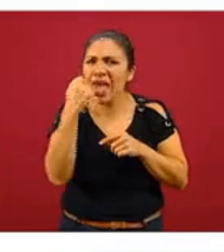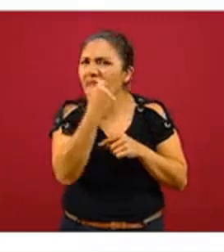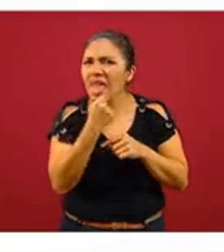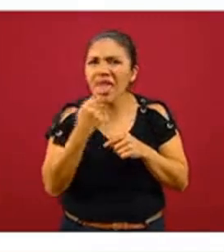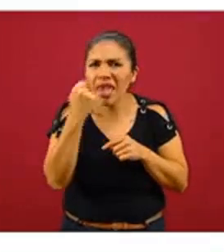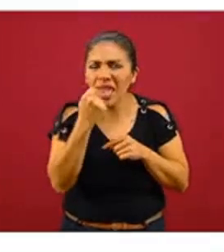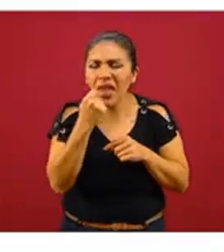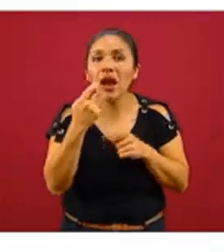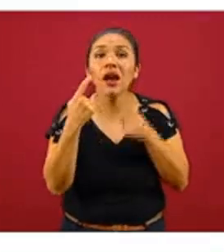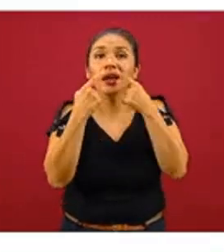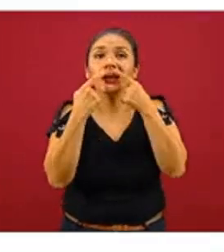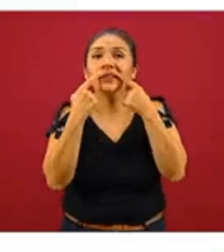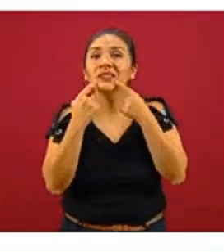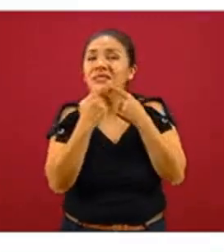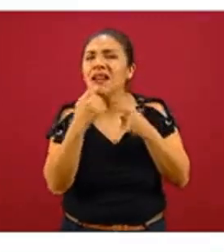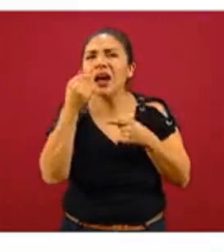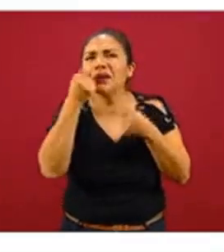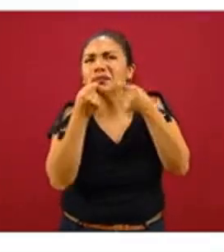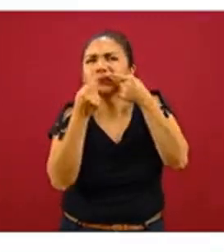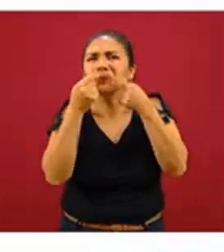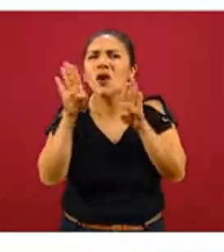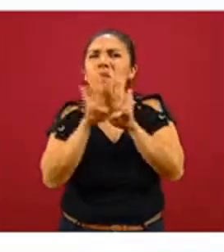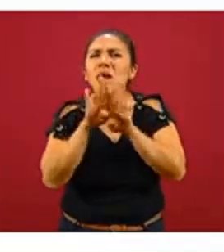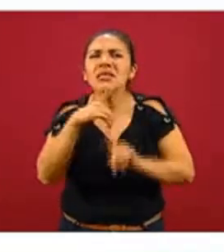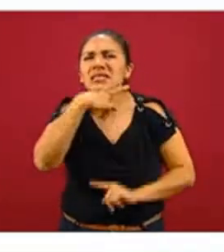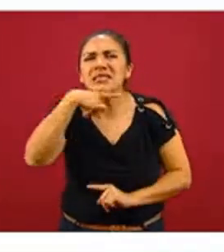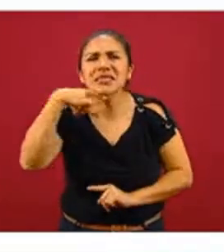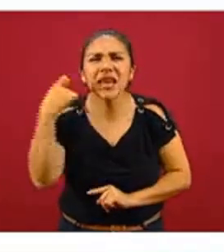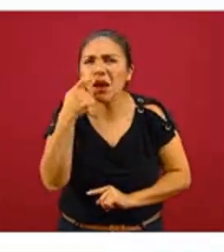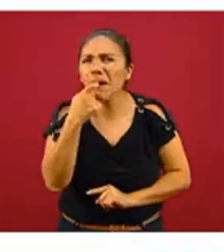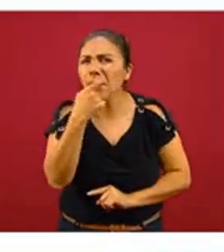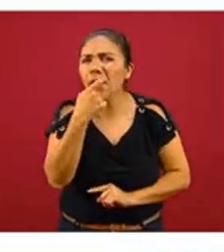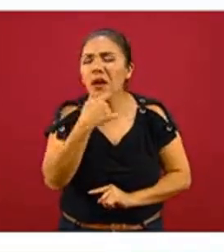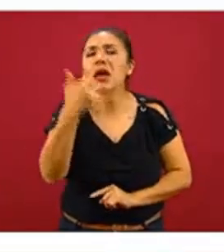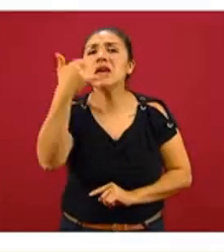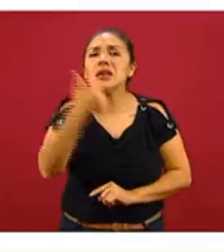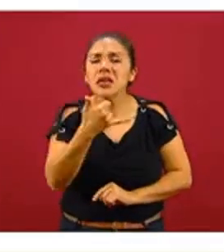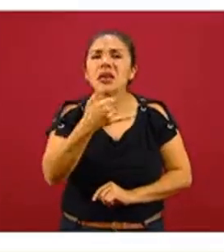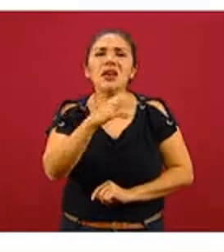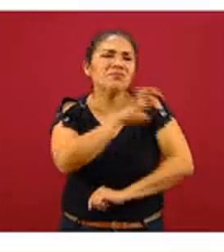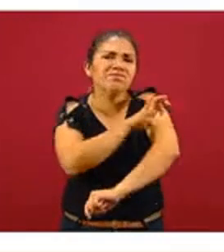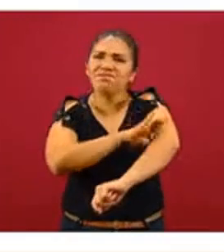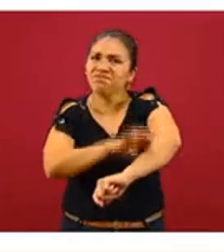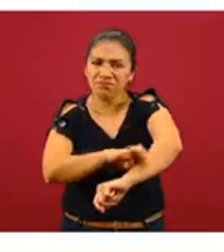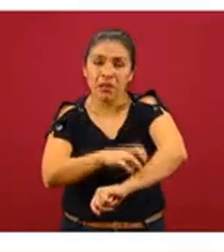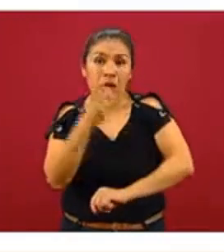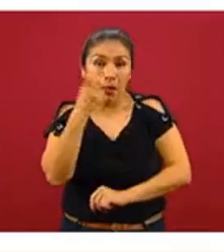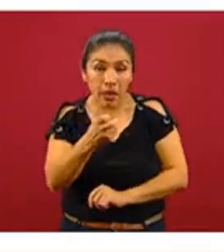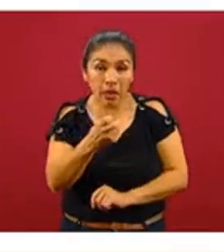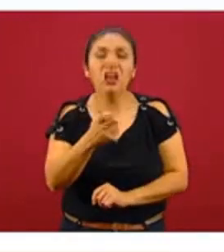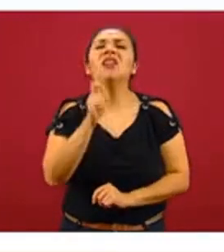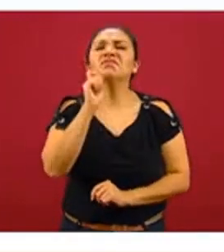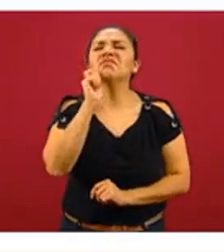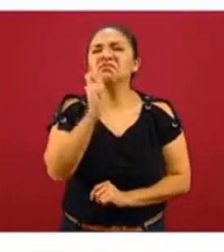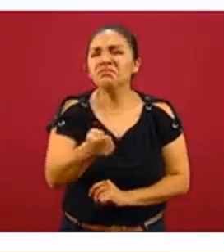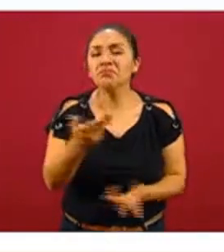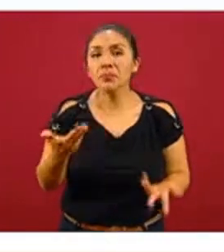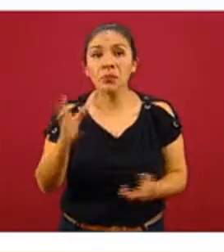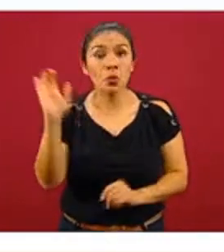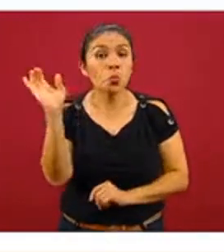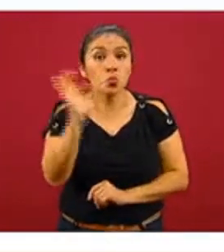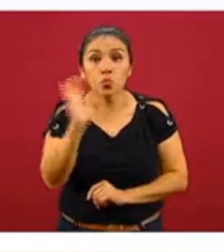en labios y exantema en todo el cuerpo. ¿En qué consiste esto?